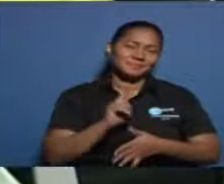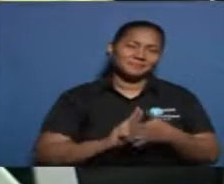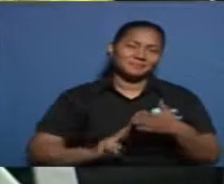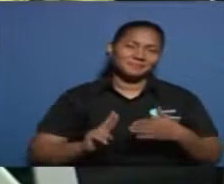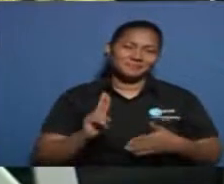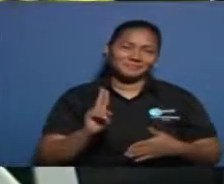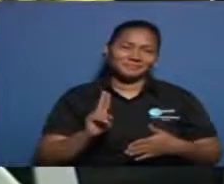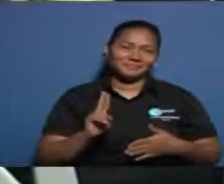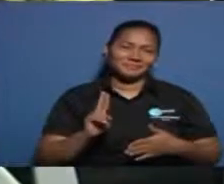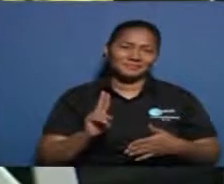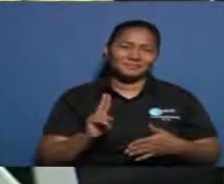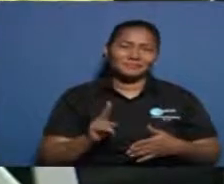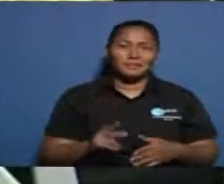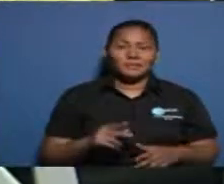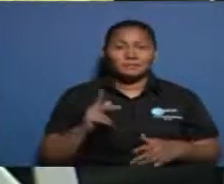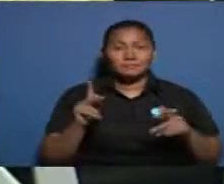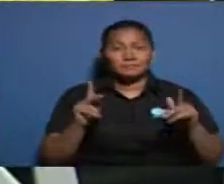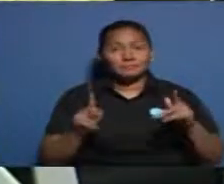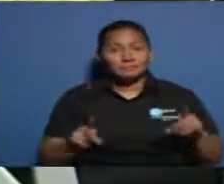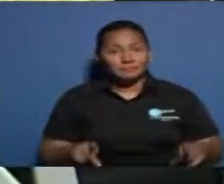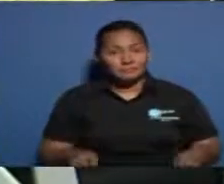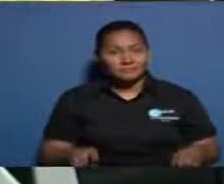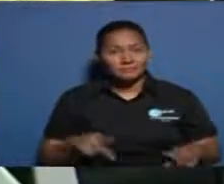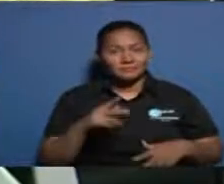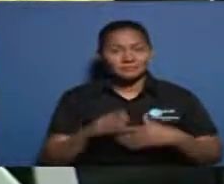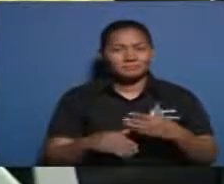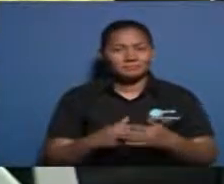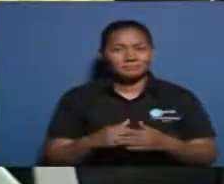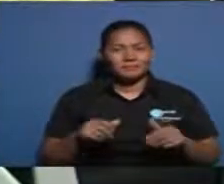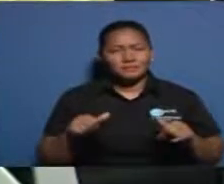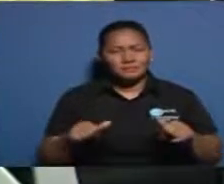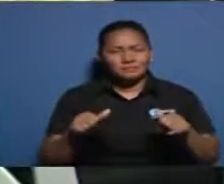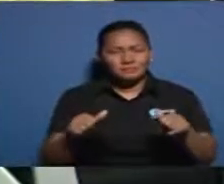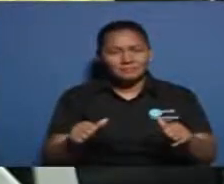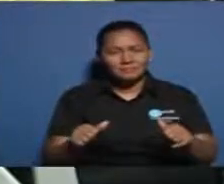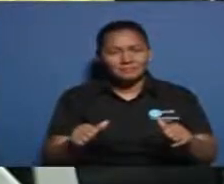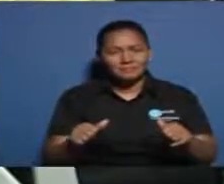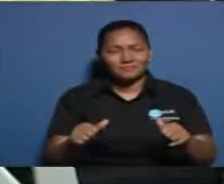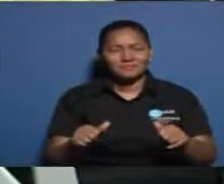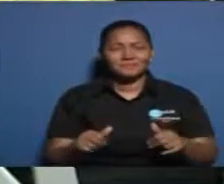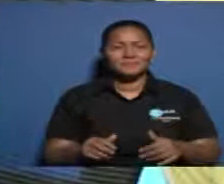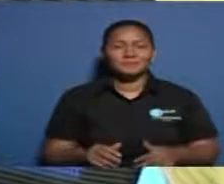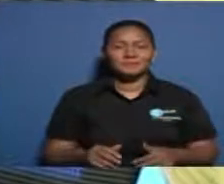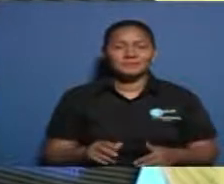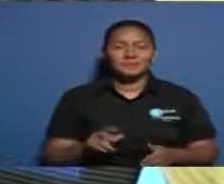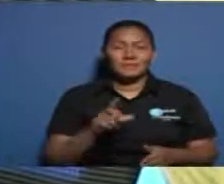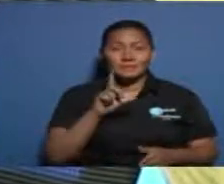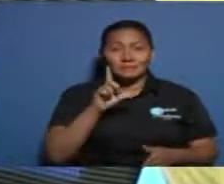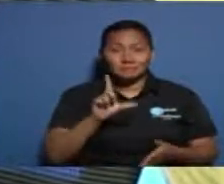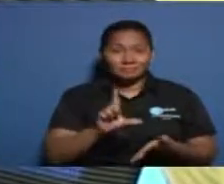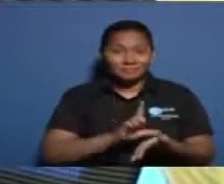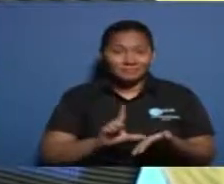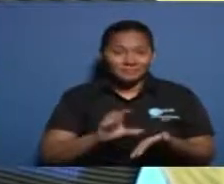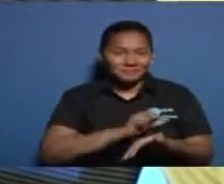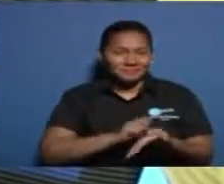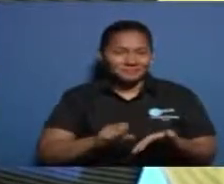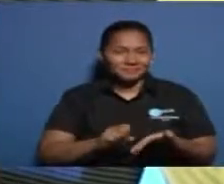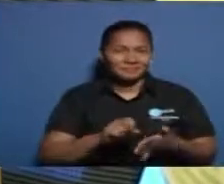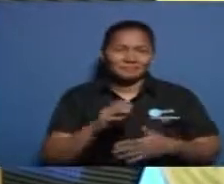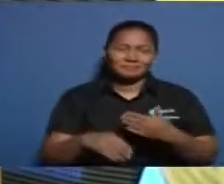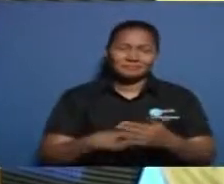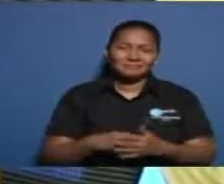persona que nos siguen en redes sociales importante mandar saludos hemos mandado saludos de la colorada en los santos donde nos dicen que todos los miércoles